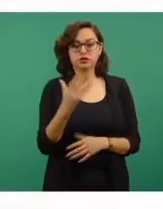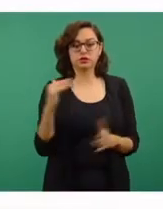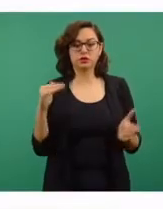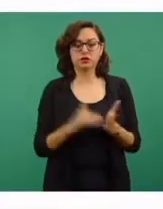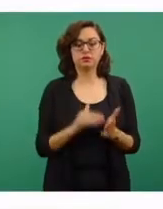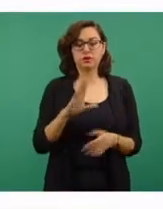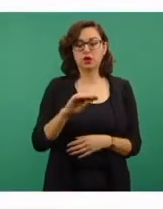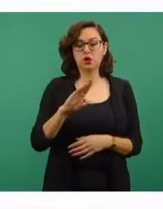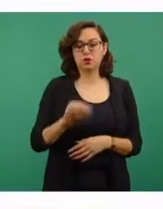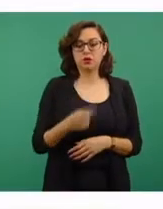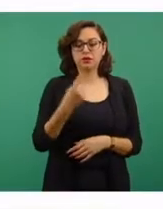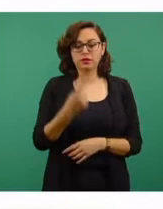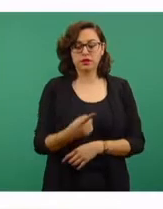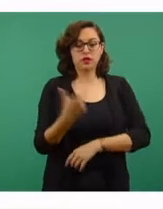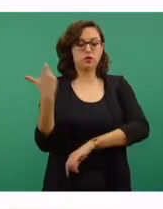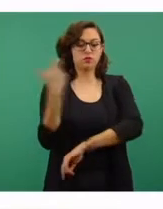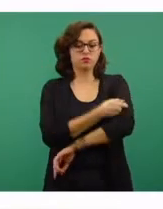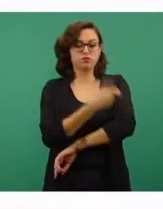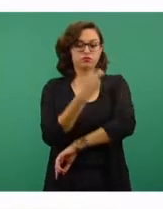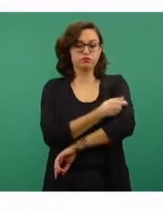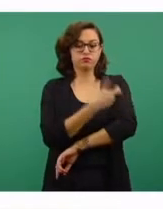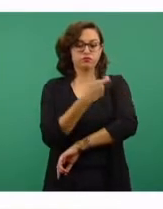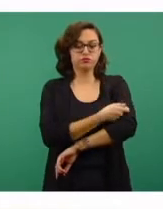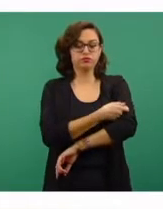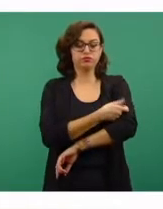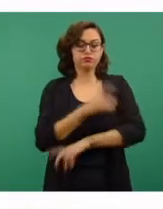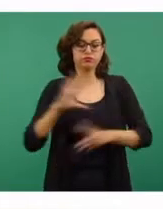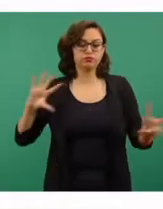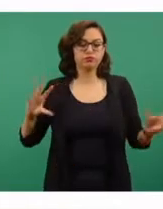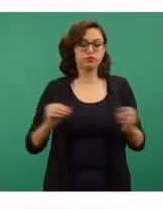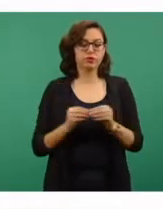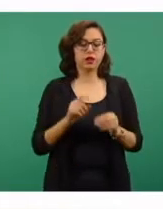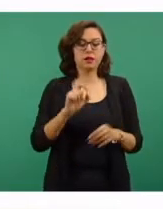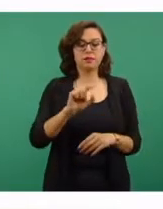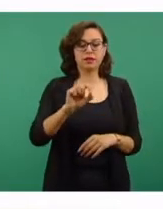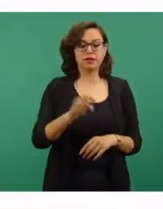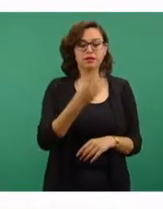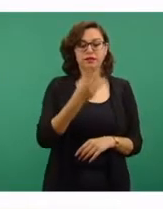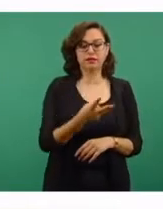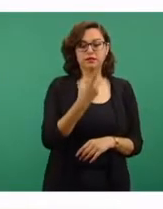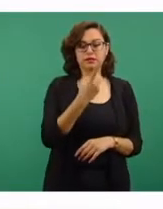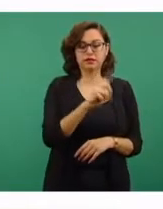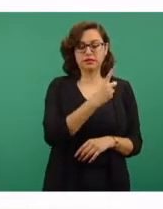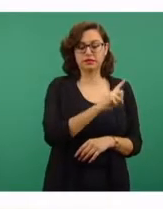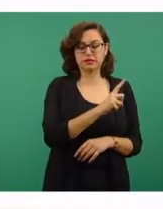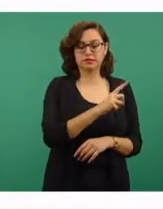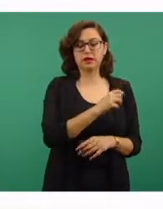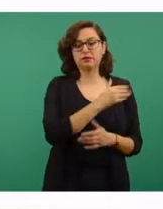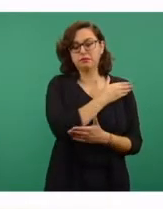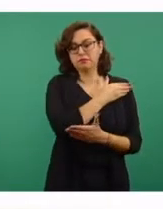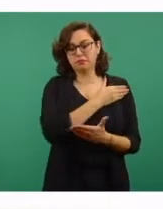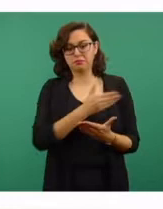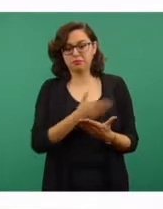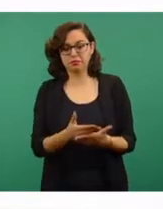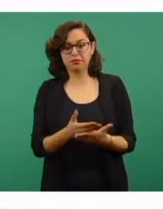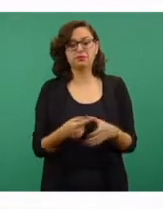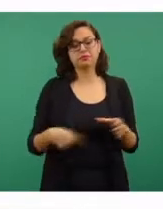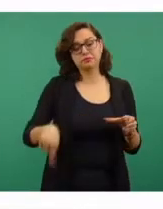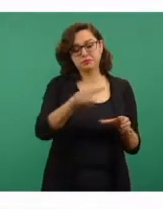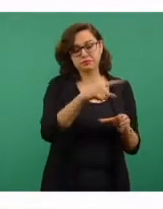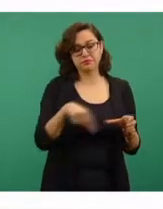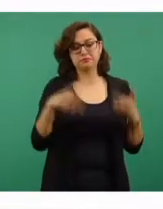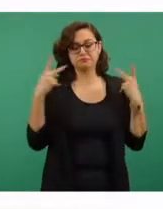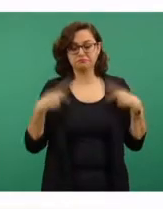7,150,091 aplicaciones acumuladas desde el 23 de diciembre y estas son las que mencionábamos, estas